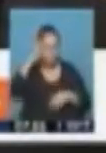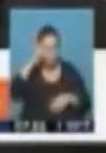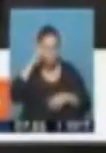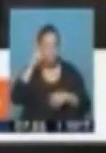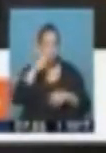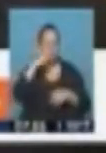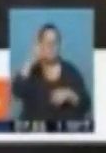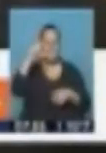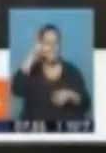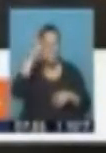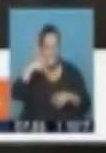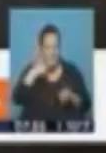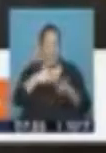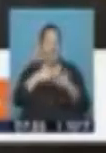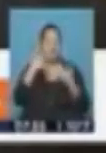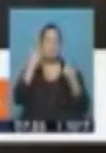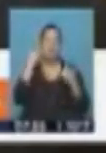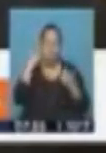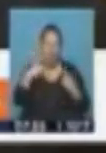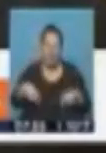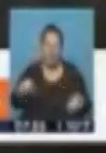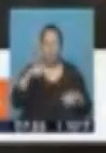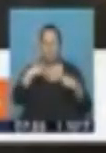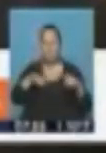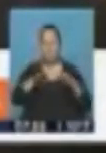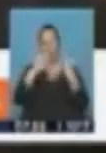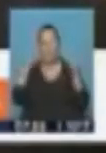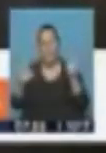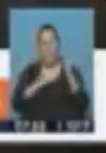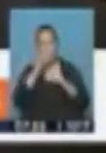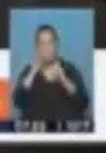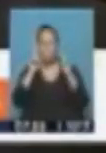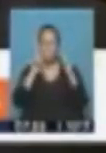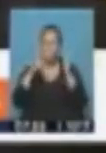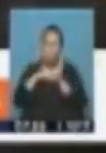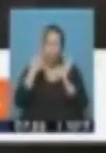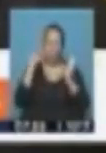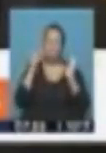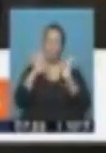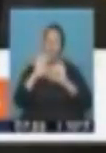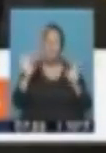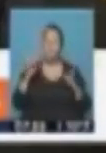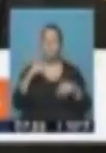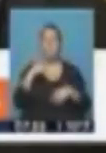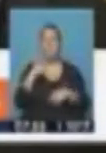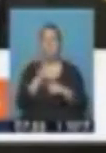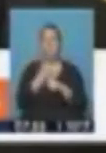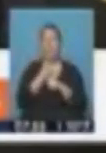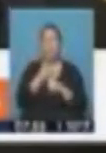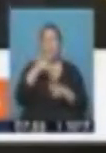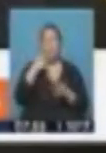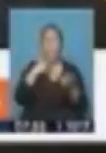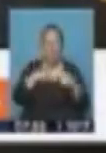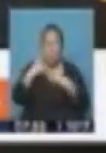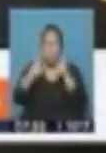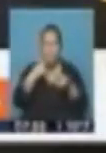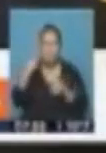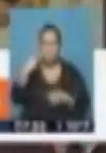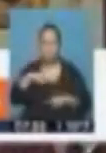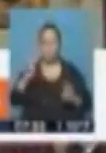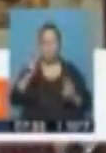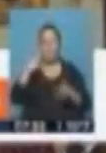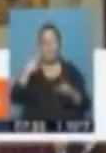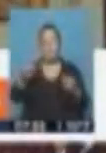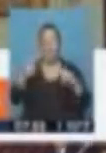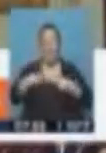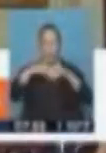respetables como el SER, como Poder Ciudadano, y también artículos periodísticos que plantean algunas cuestiones fuera de término, con lo cual ellos no pudieron responderlas a hoy, quedamos que iban a